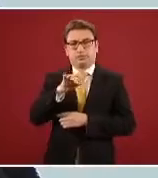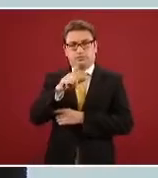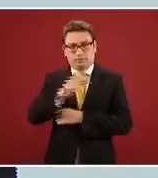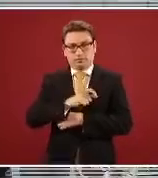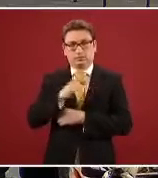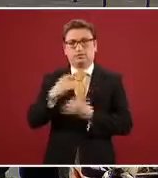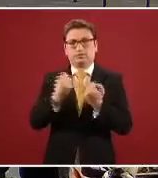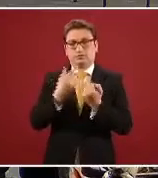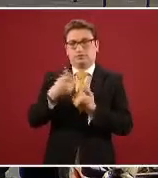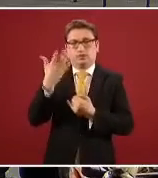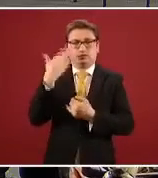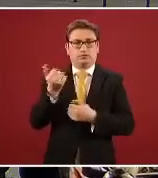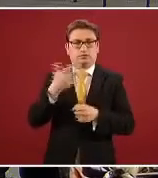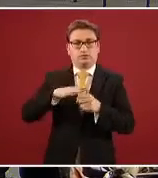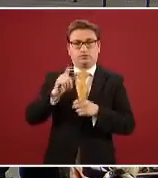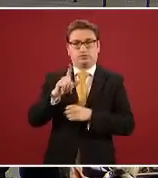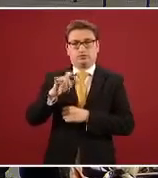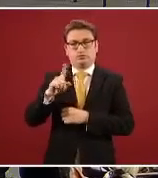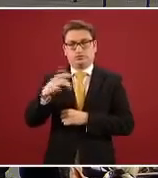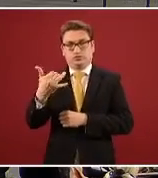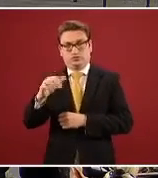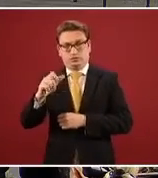señor Lozoya. Adelante, por favor.